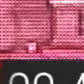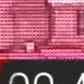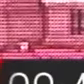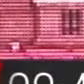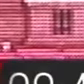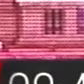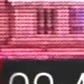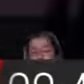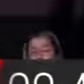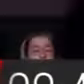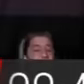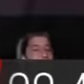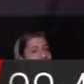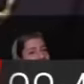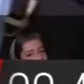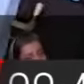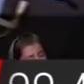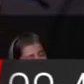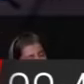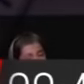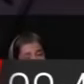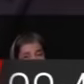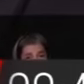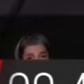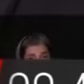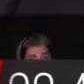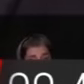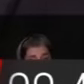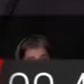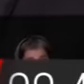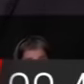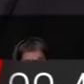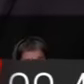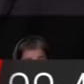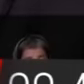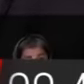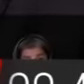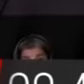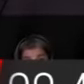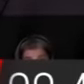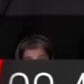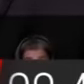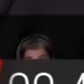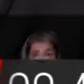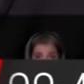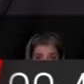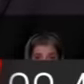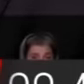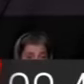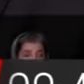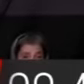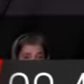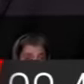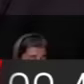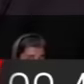de seguridad. Ustedes viven teniéndolo contra las cuerdas al Poder Judicial porque, digamos, no